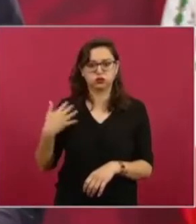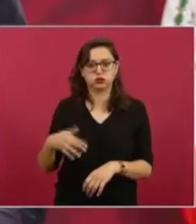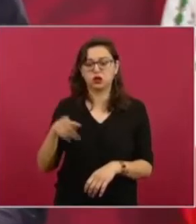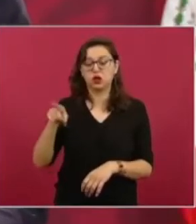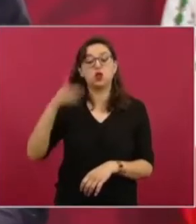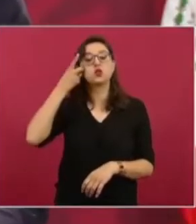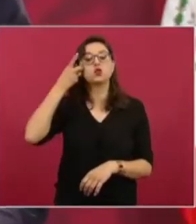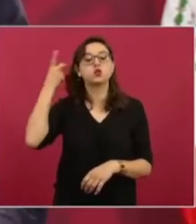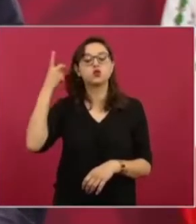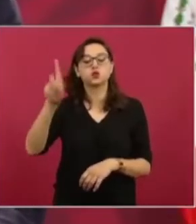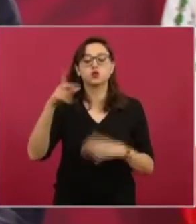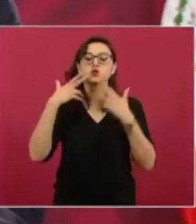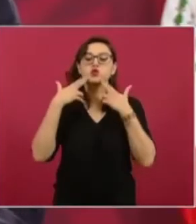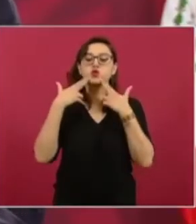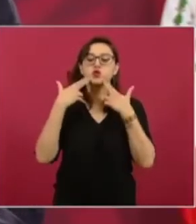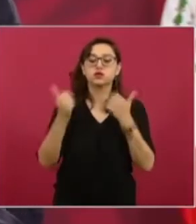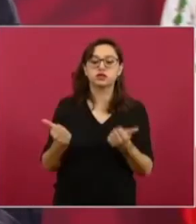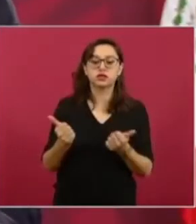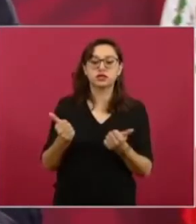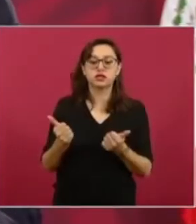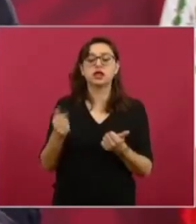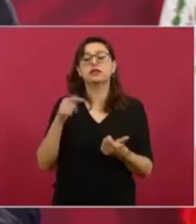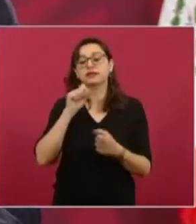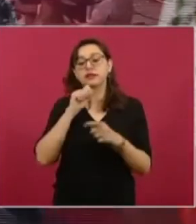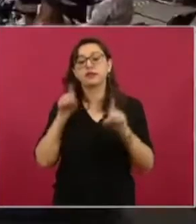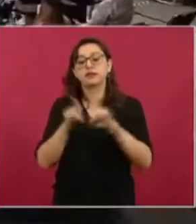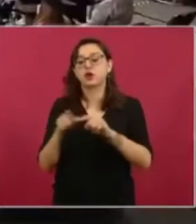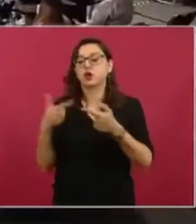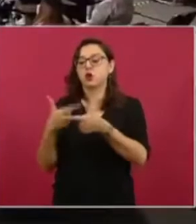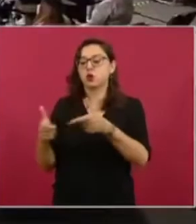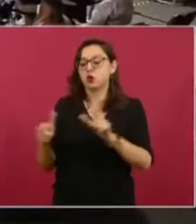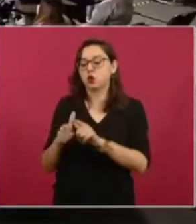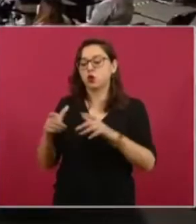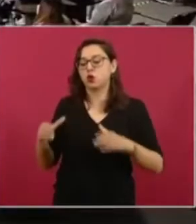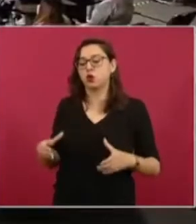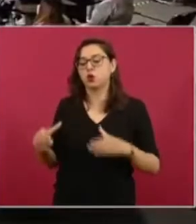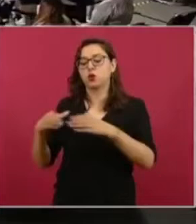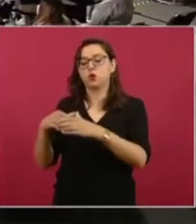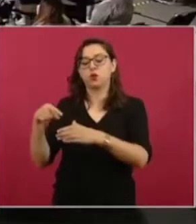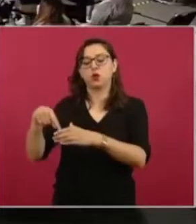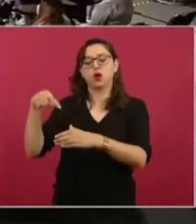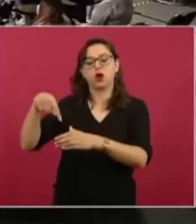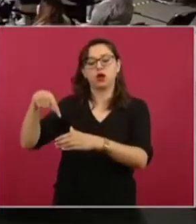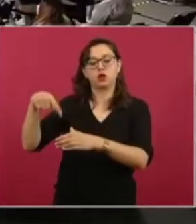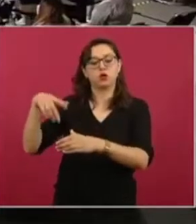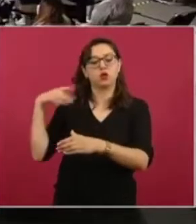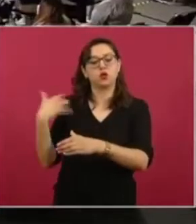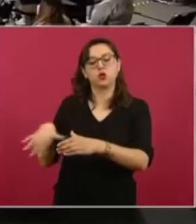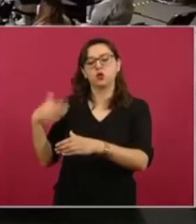hacendados. De ahí viene lo de la casta divina de Yucatán. Entonces,